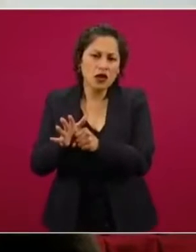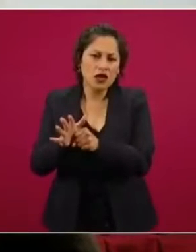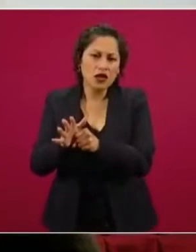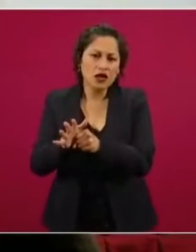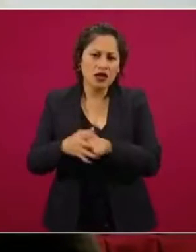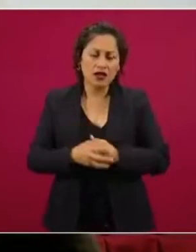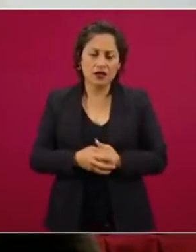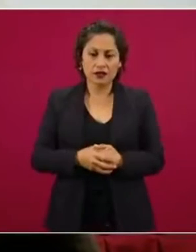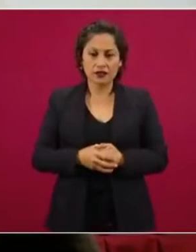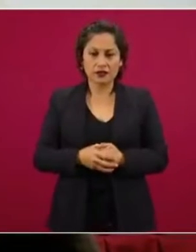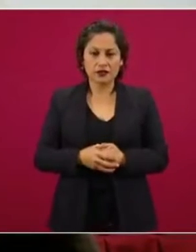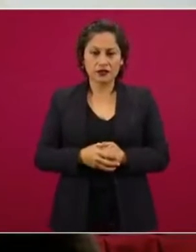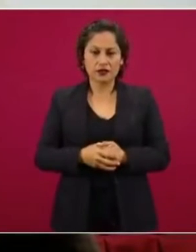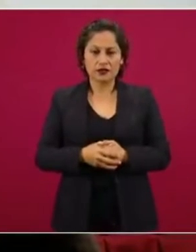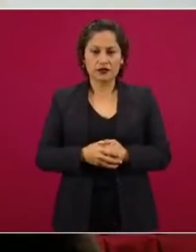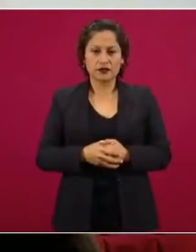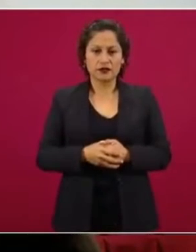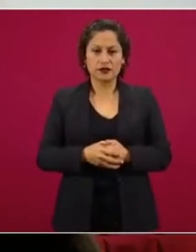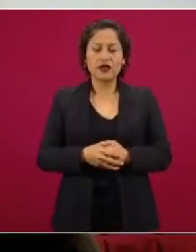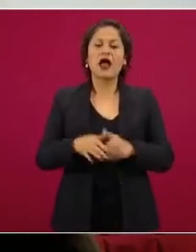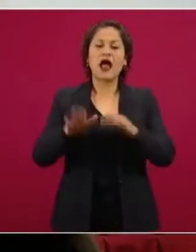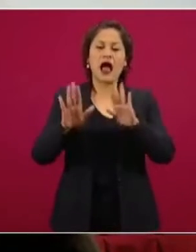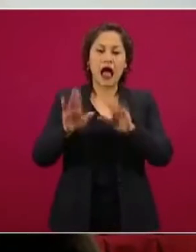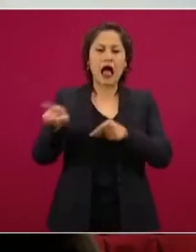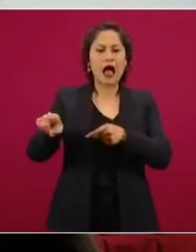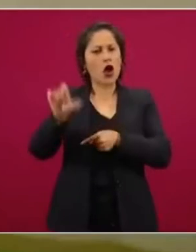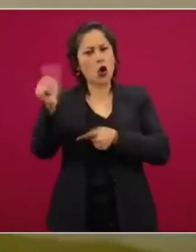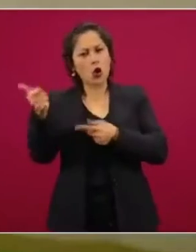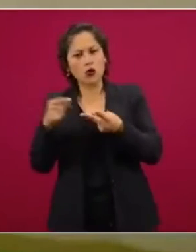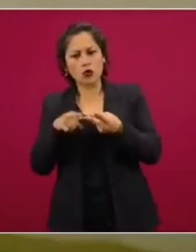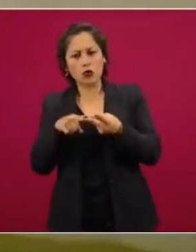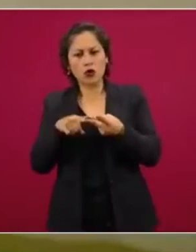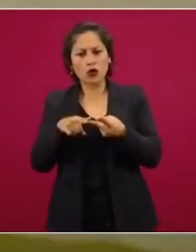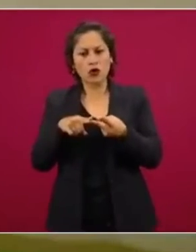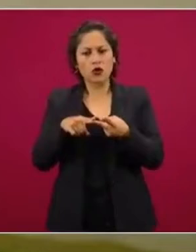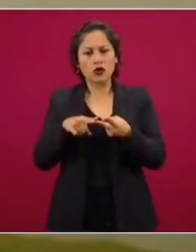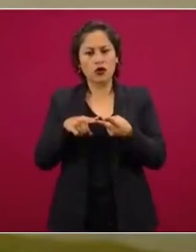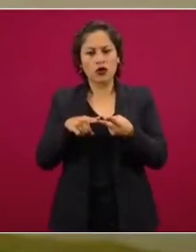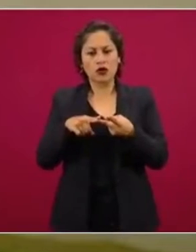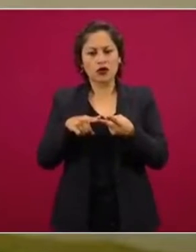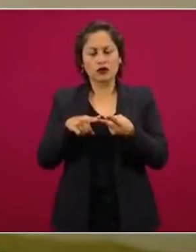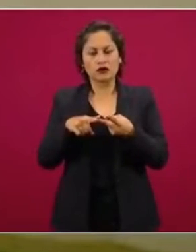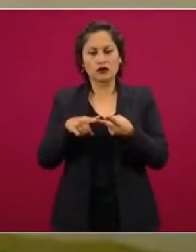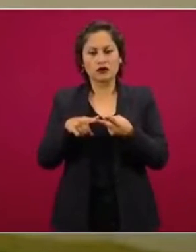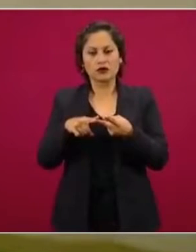Pedro Aznar. Ah, ¿y el otro? Redes Sociales